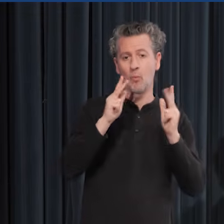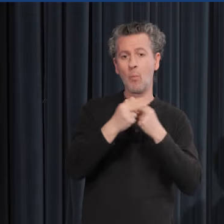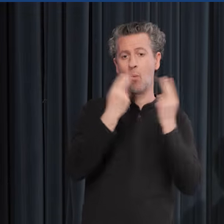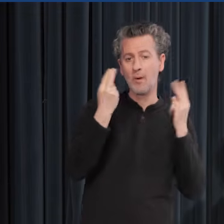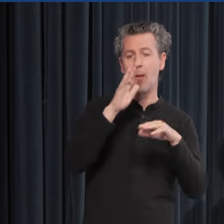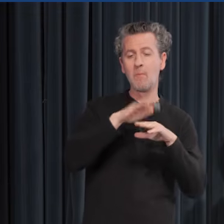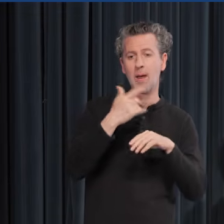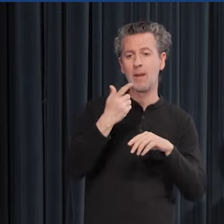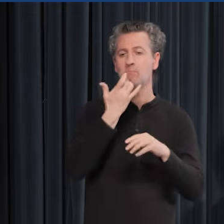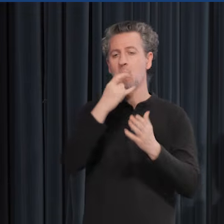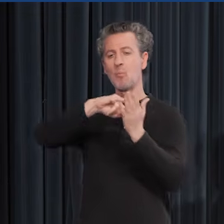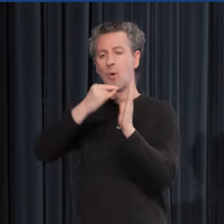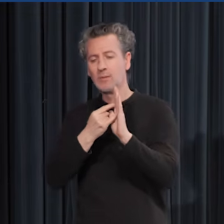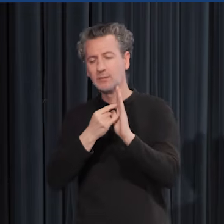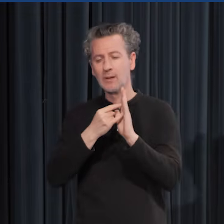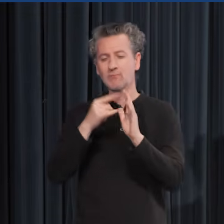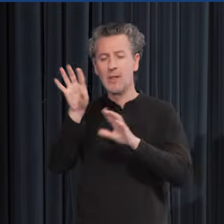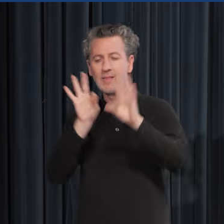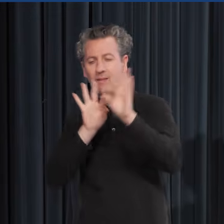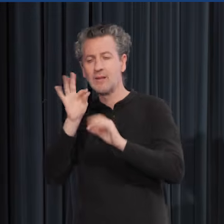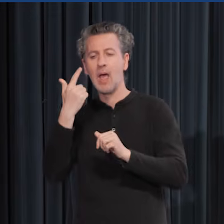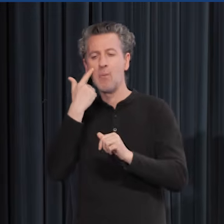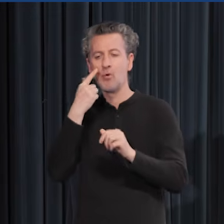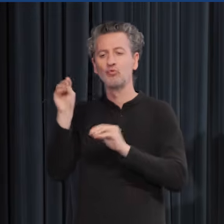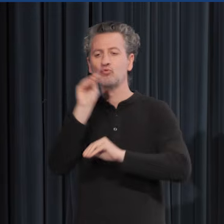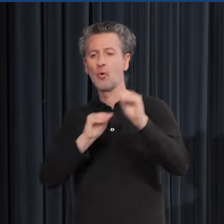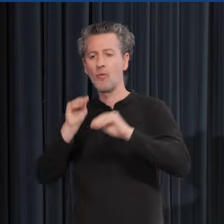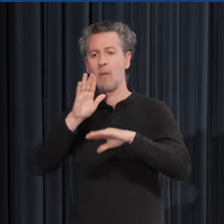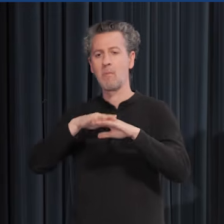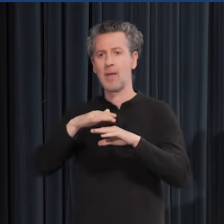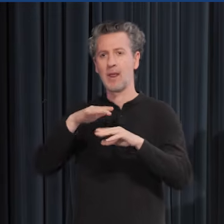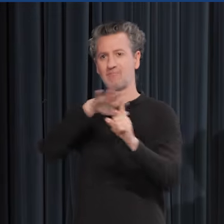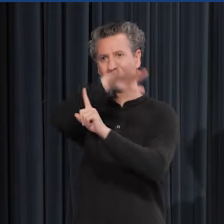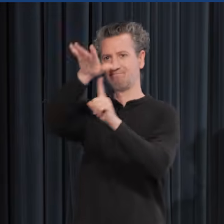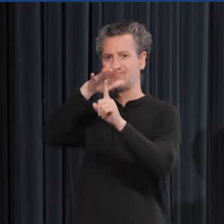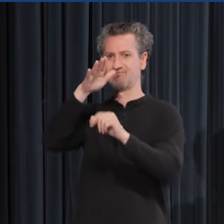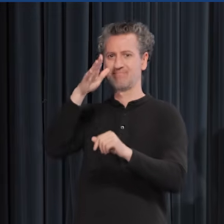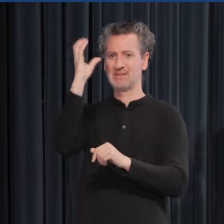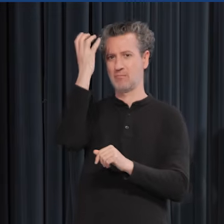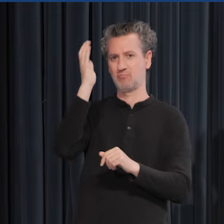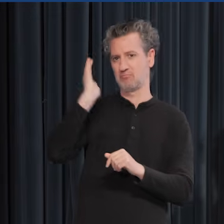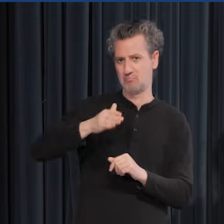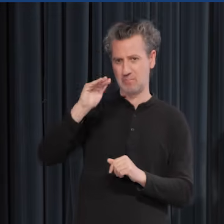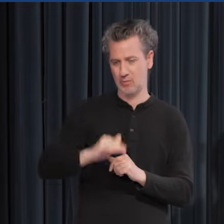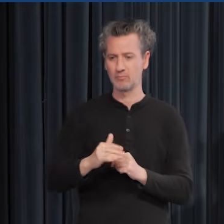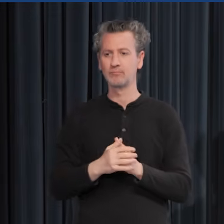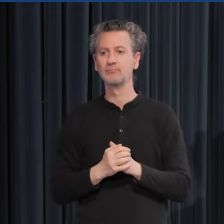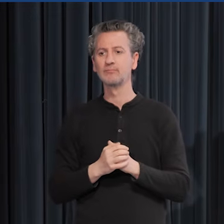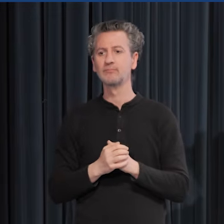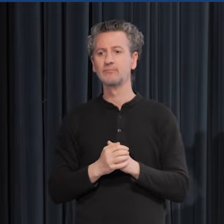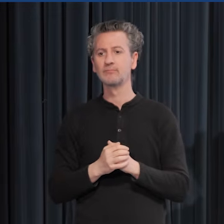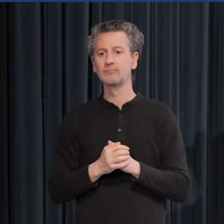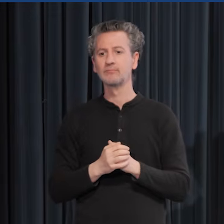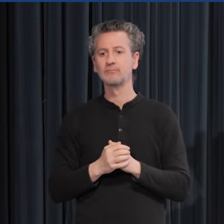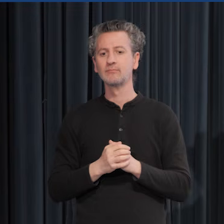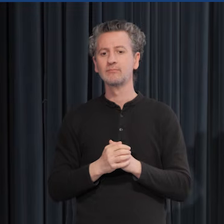aquellas decisiones y diseñar aquellas soluciones que van a tener al final un menor impacto medioambiental. Y por último